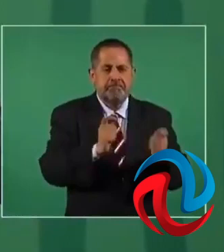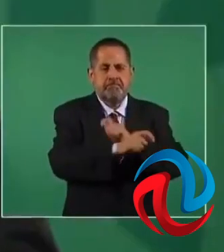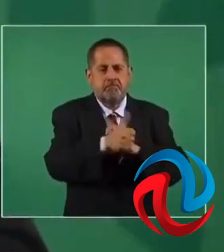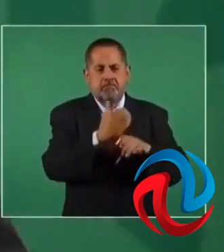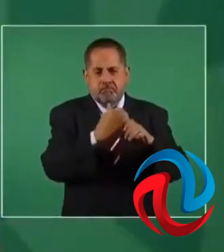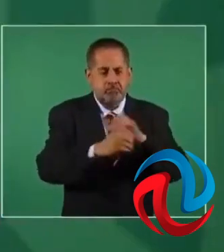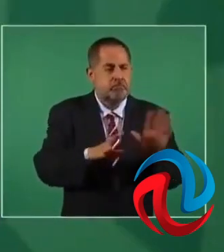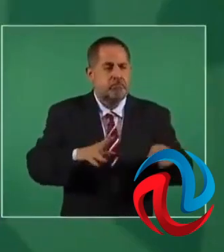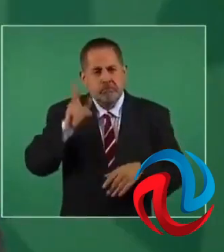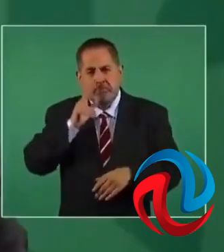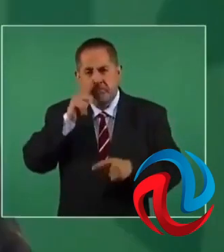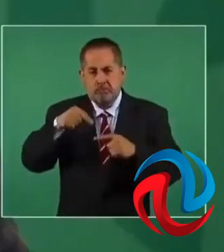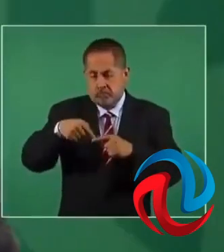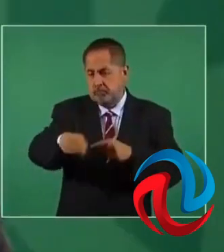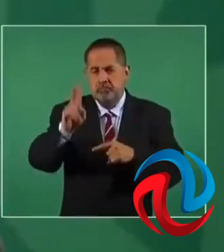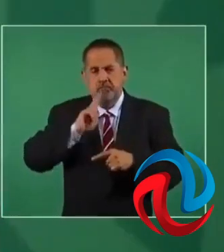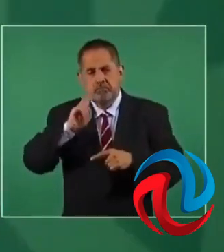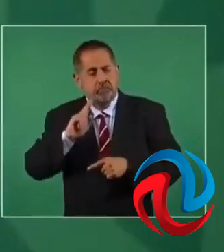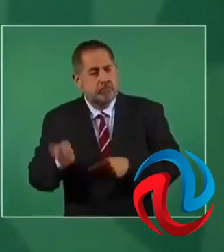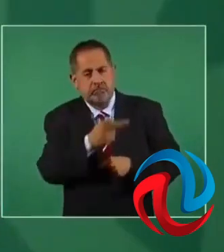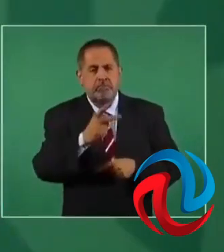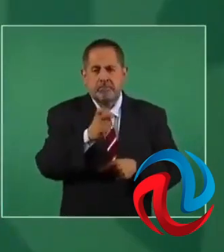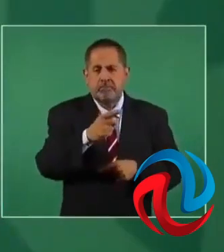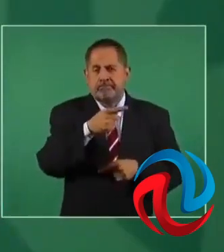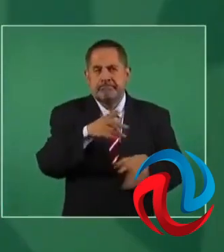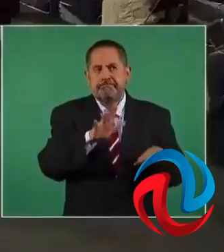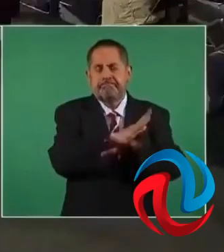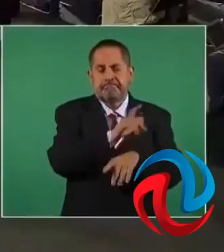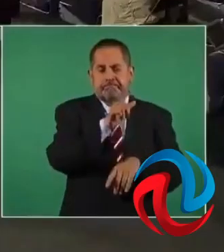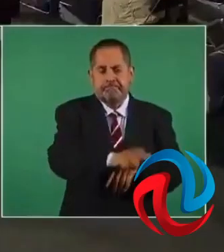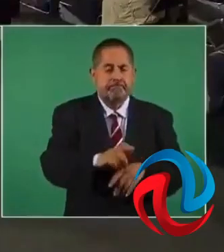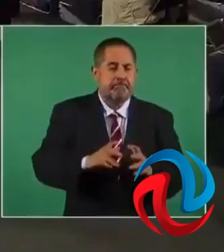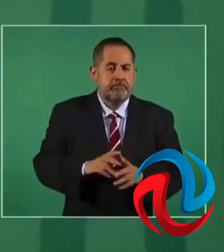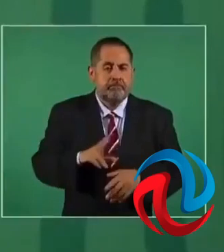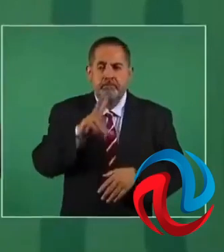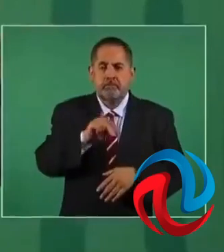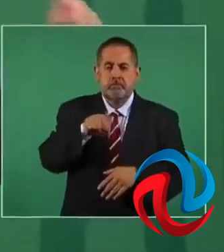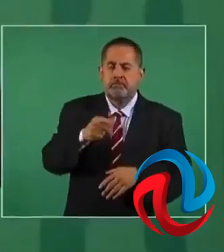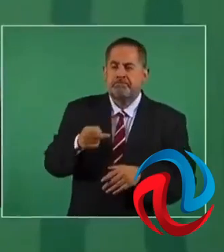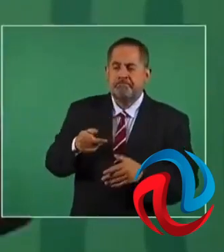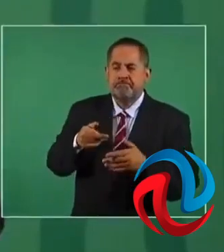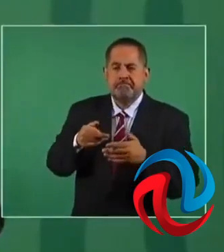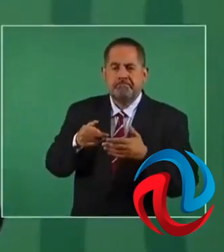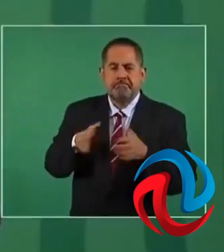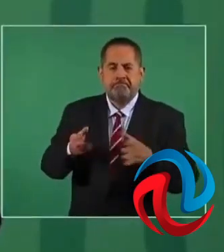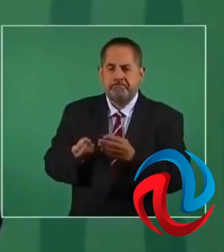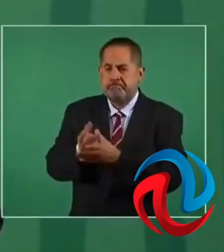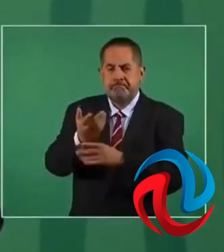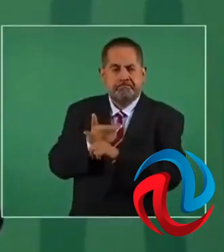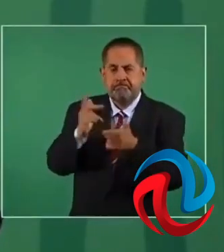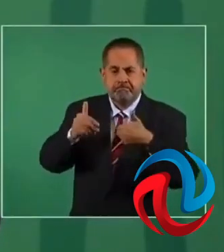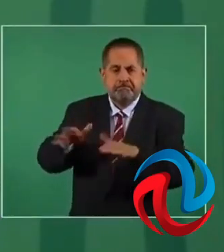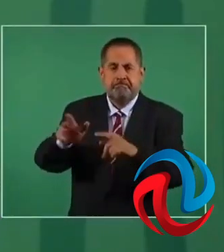ebrard dijo que la dependencia a su cargo había recibido una notificación un día antes del gobierno de eeuu donde le